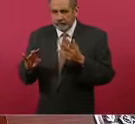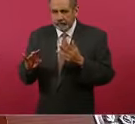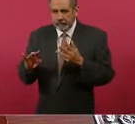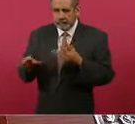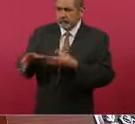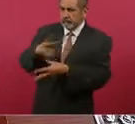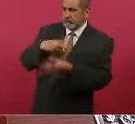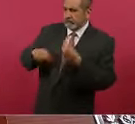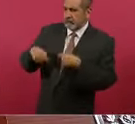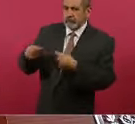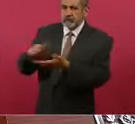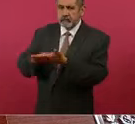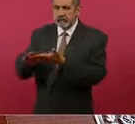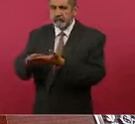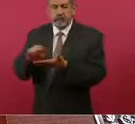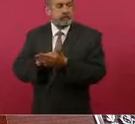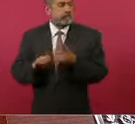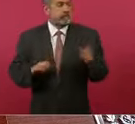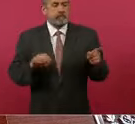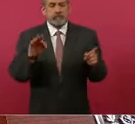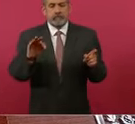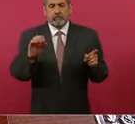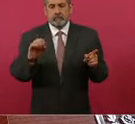del saqueo del Fobaproa?